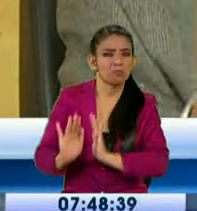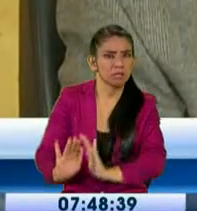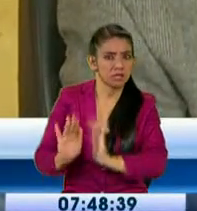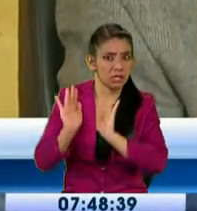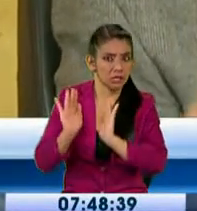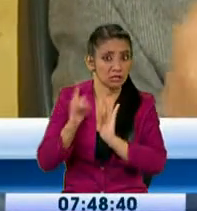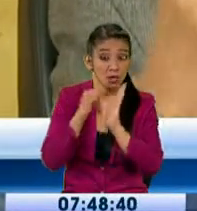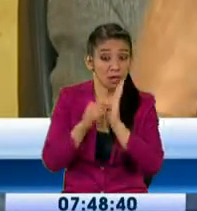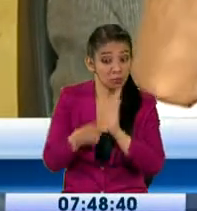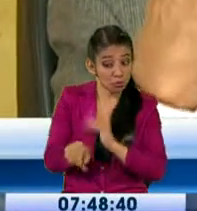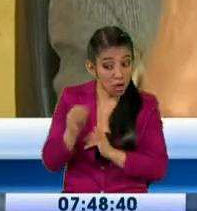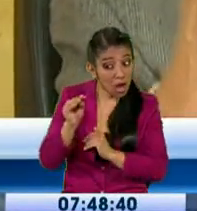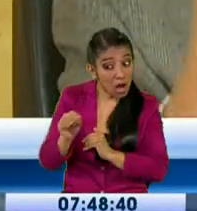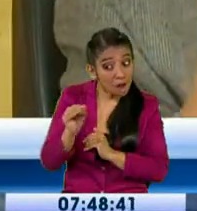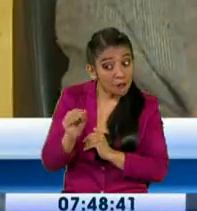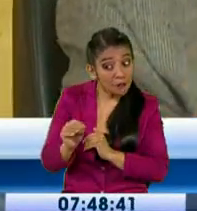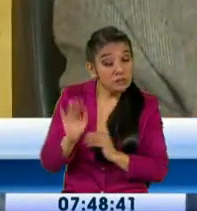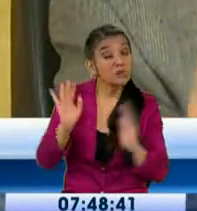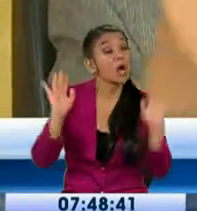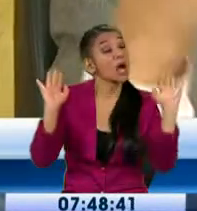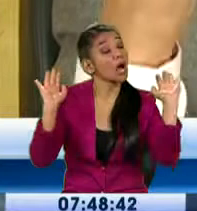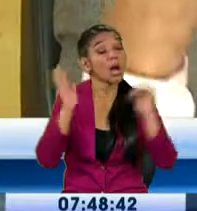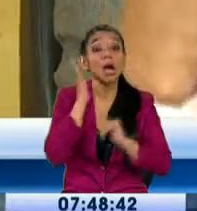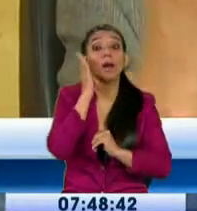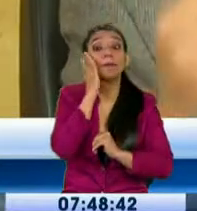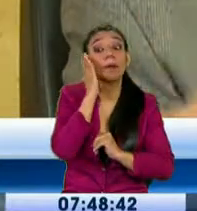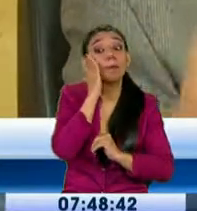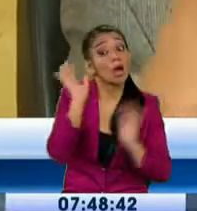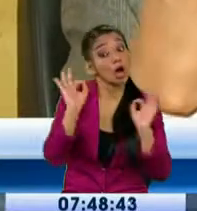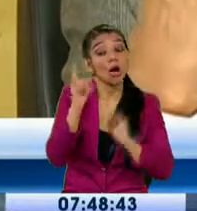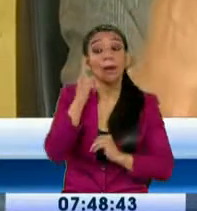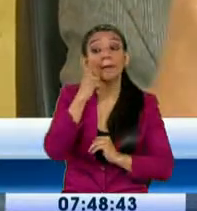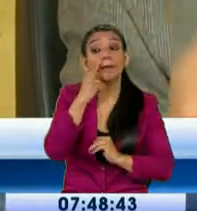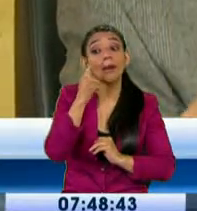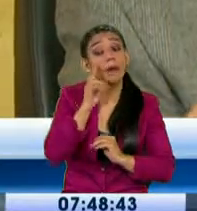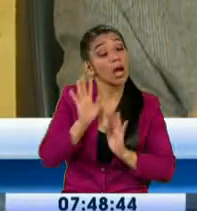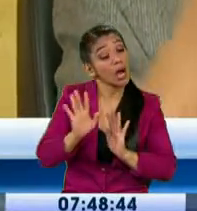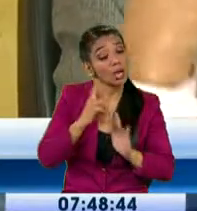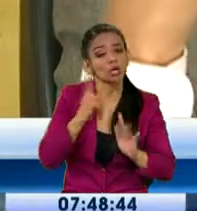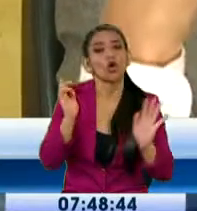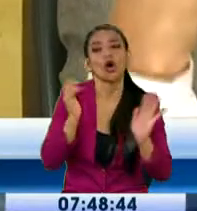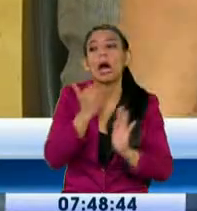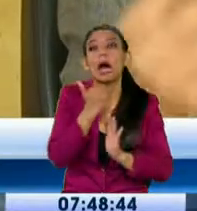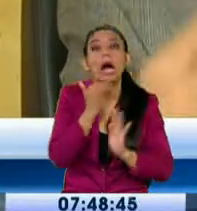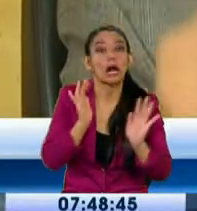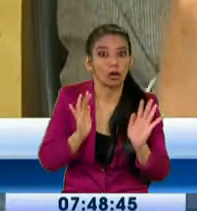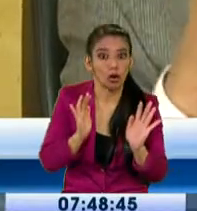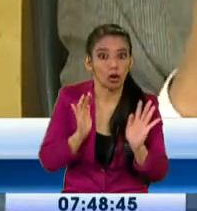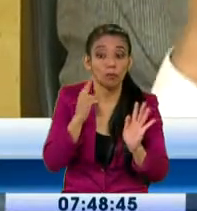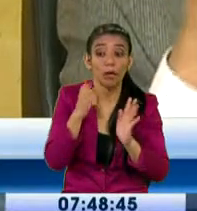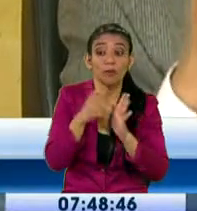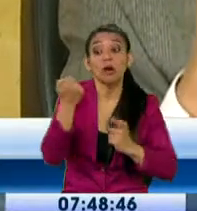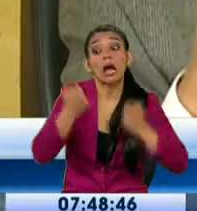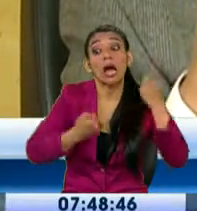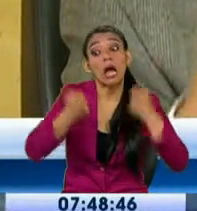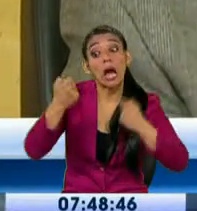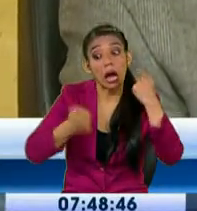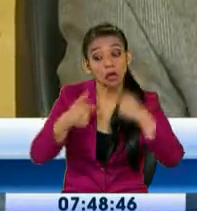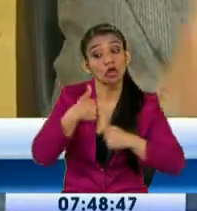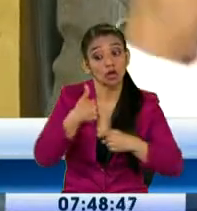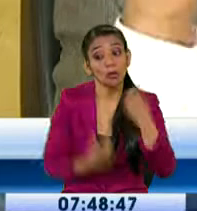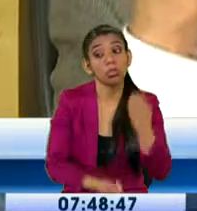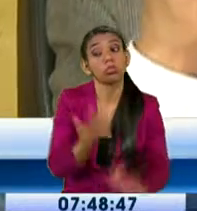Si avisas, entonces a tu mamá, a tu papá le va a pasar esto, el carro de tu papá se va a